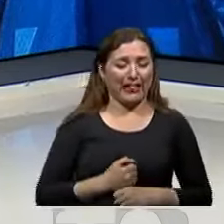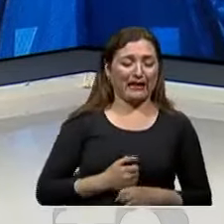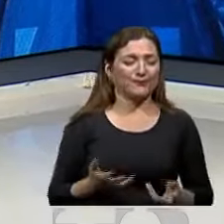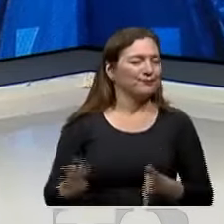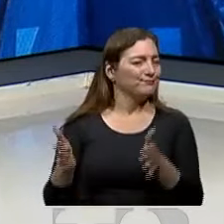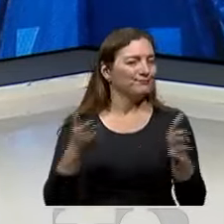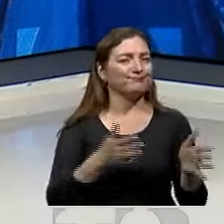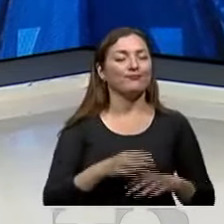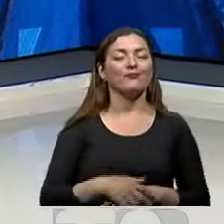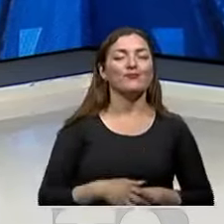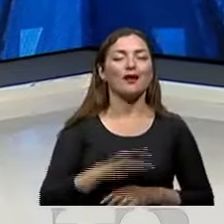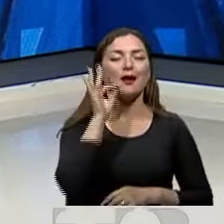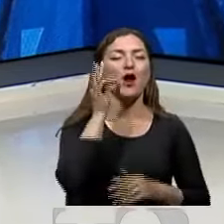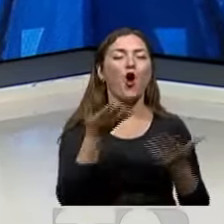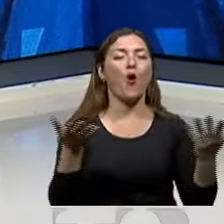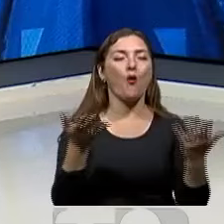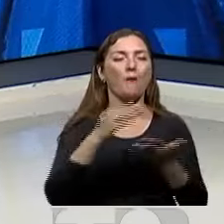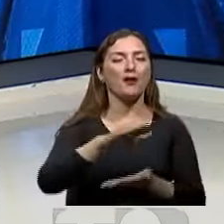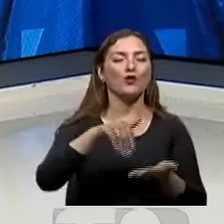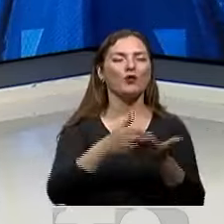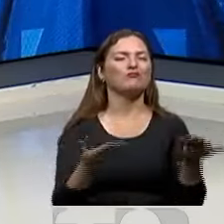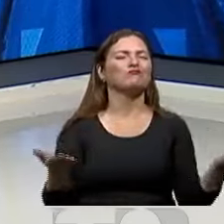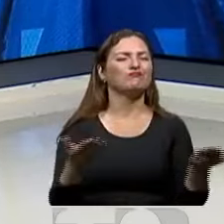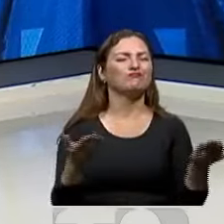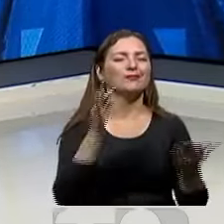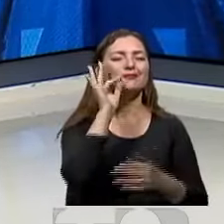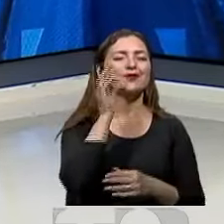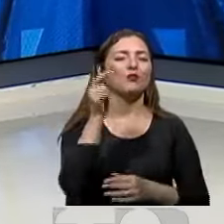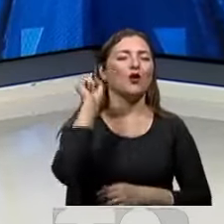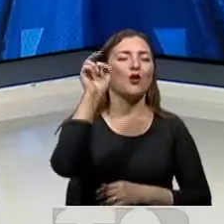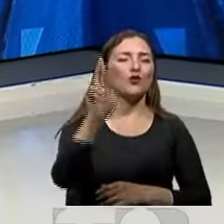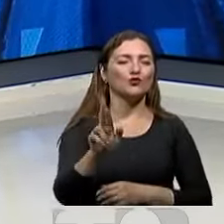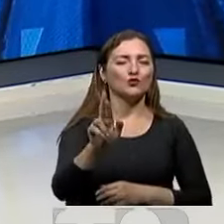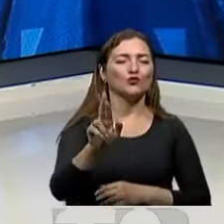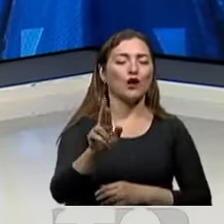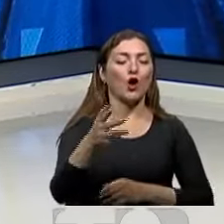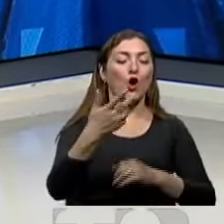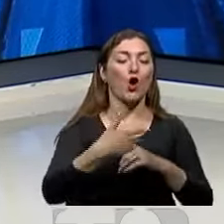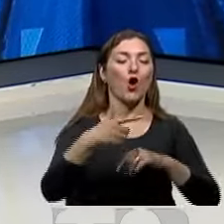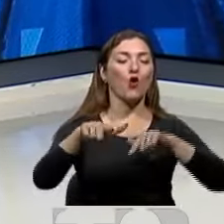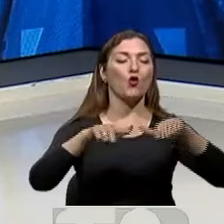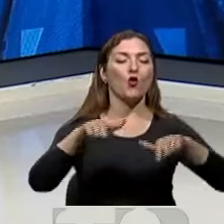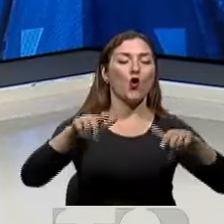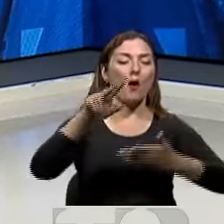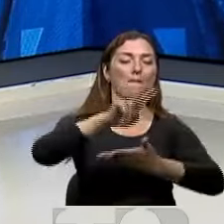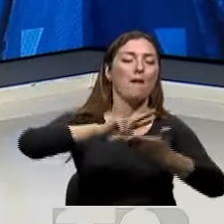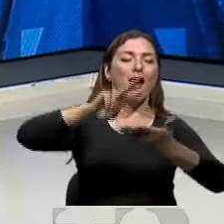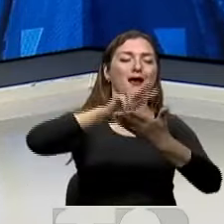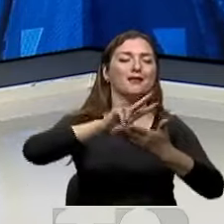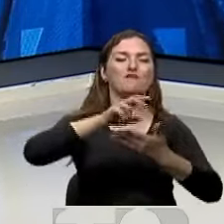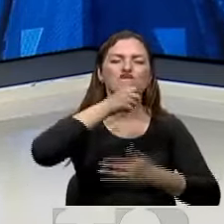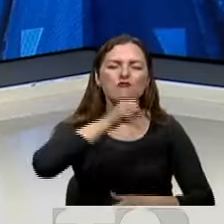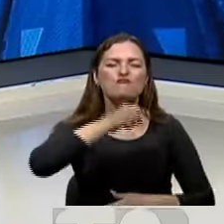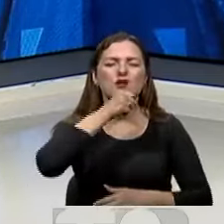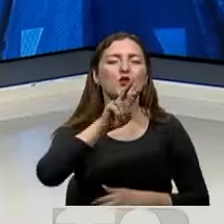Y de estas delicias de Manabí, nos vamos a las delicias del sur del país, en el cálido Valle de Vilcabamba, en la